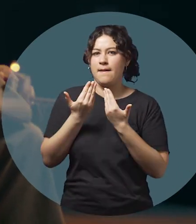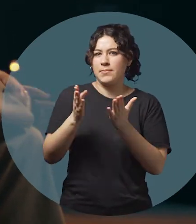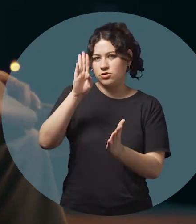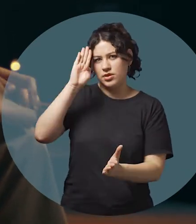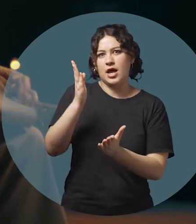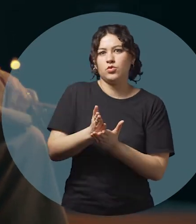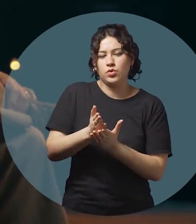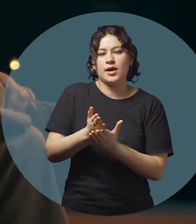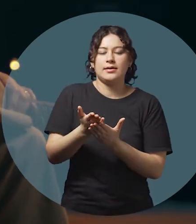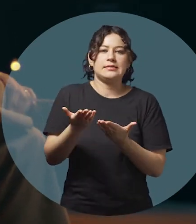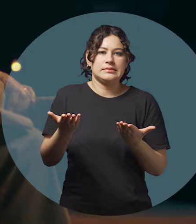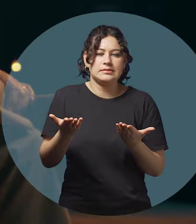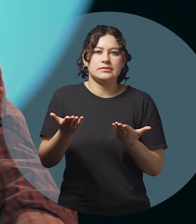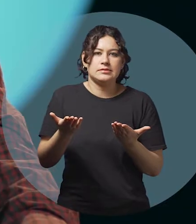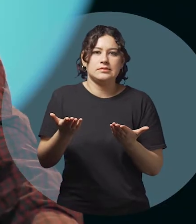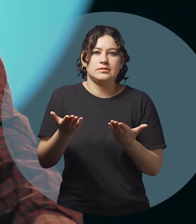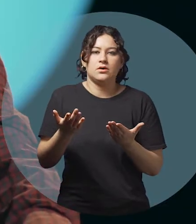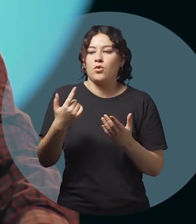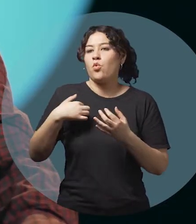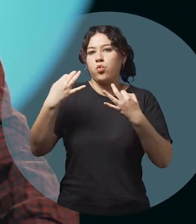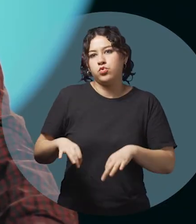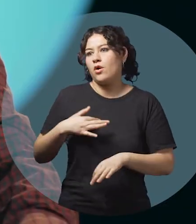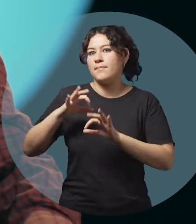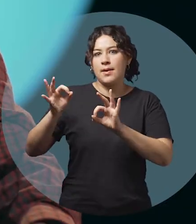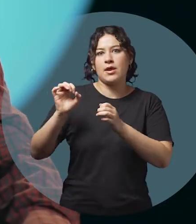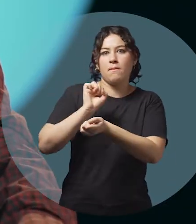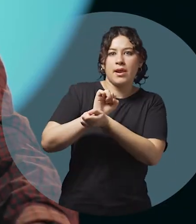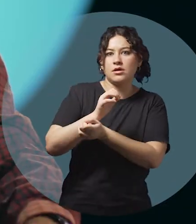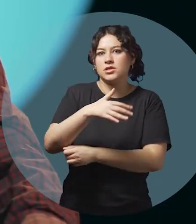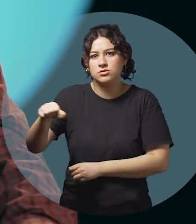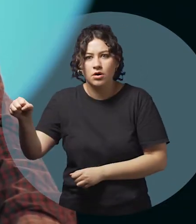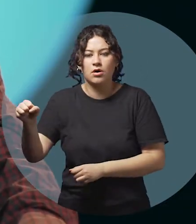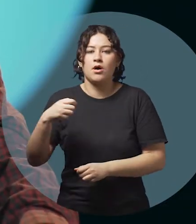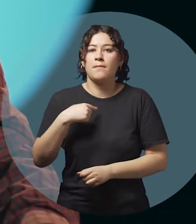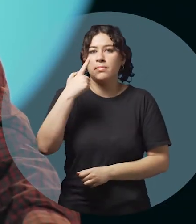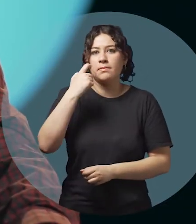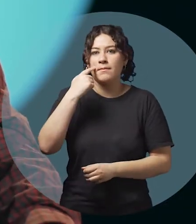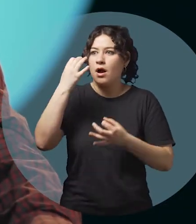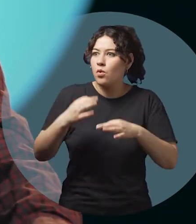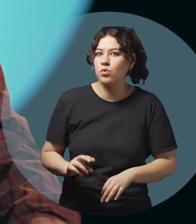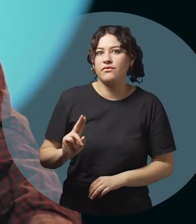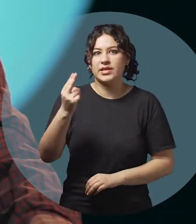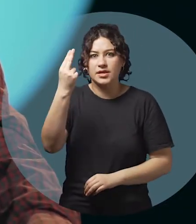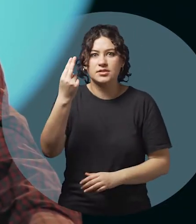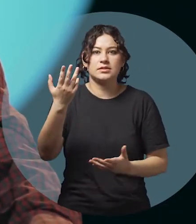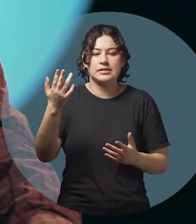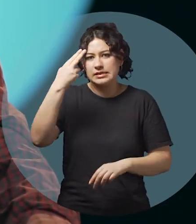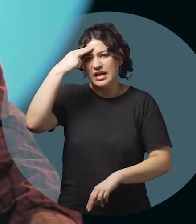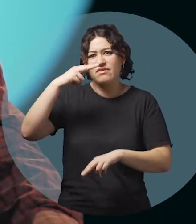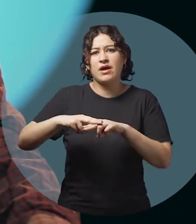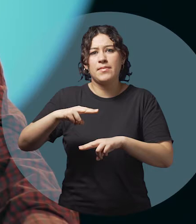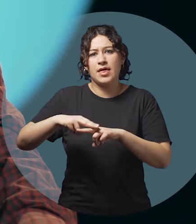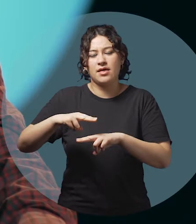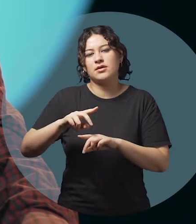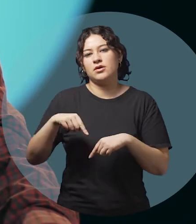de la dictadura, un hermano preso, mi padre que fallece de una